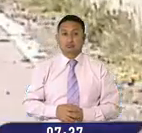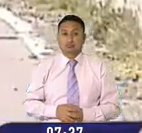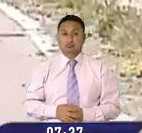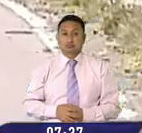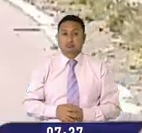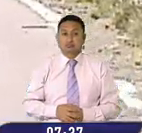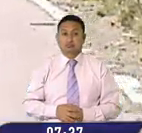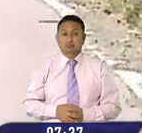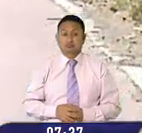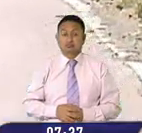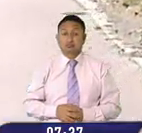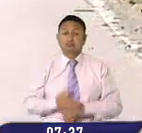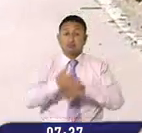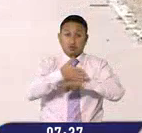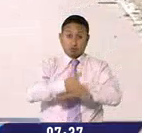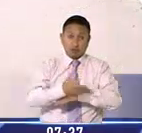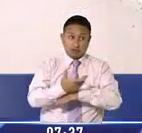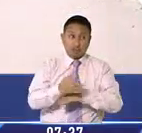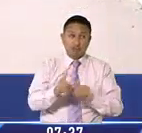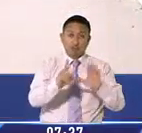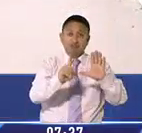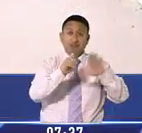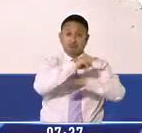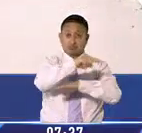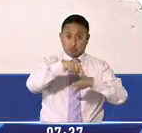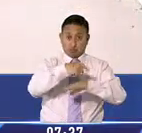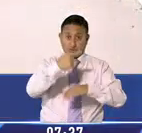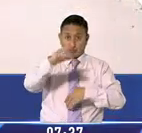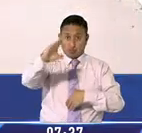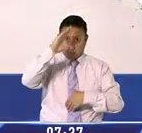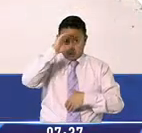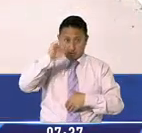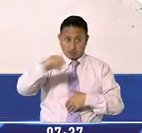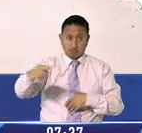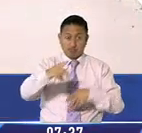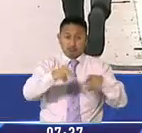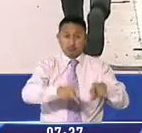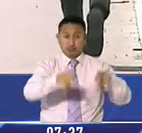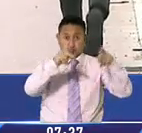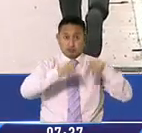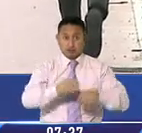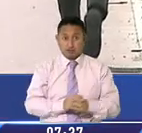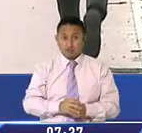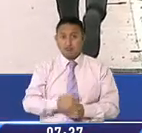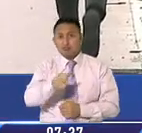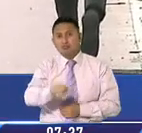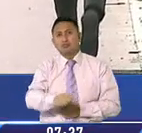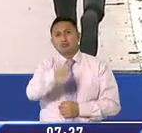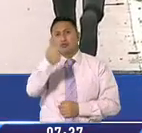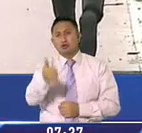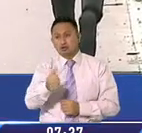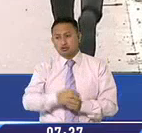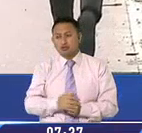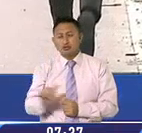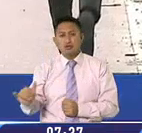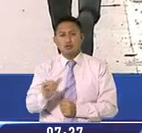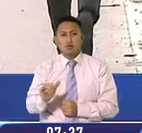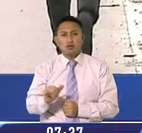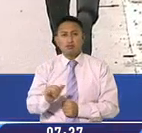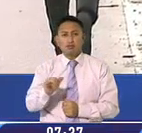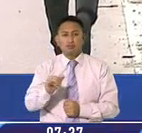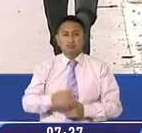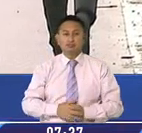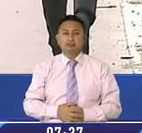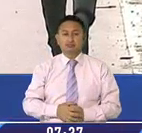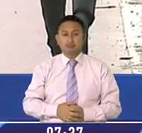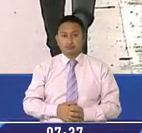6 horas después, en el mismo sitio, a la misma altura, policías que patrullaban por el puente se percataron de la presencia de un hombre con iguales intenciones.